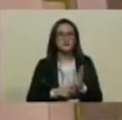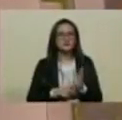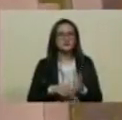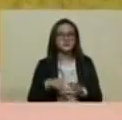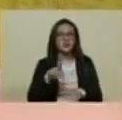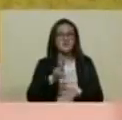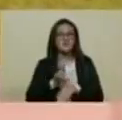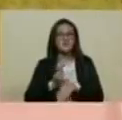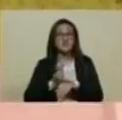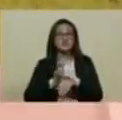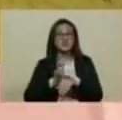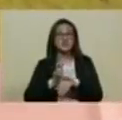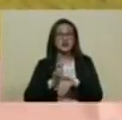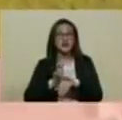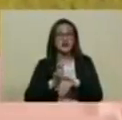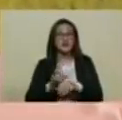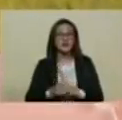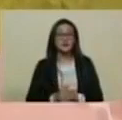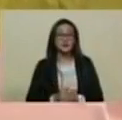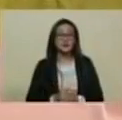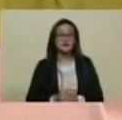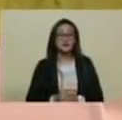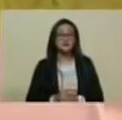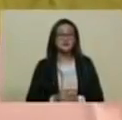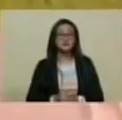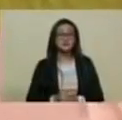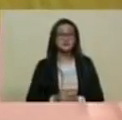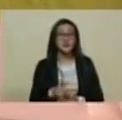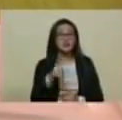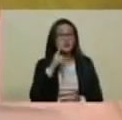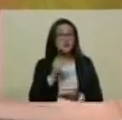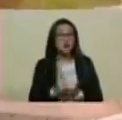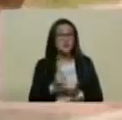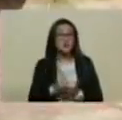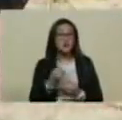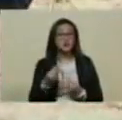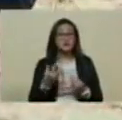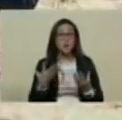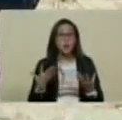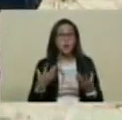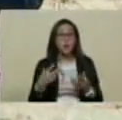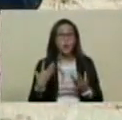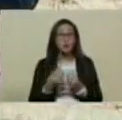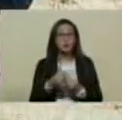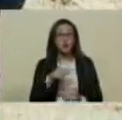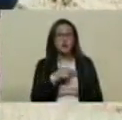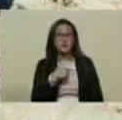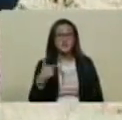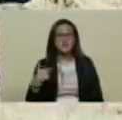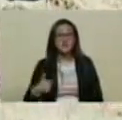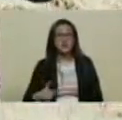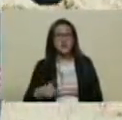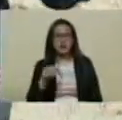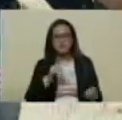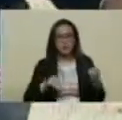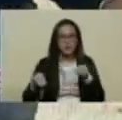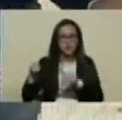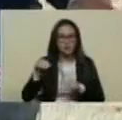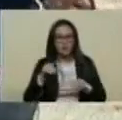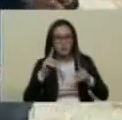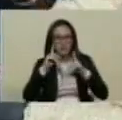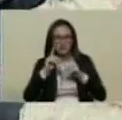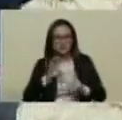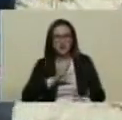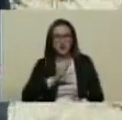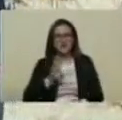bicentenaria, tal como usted lo señaló. Fíjense ustedes, esto es experimental, esto lo hicimos con China, el diseño. Profesionales y